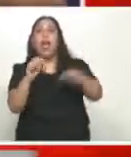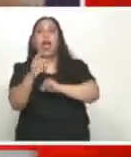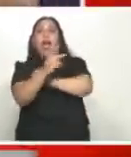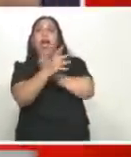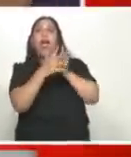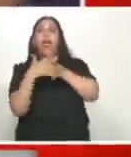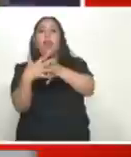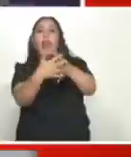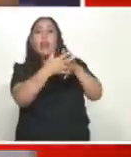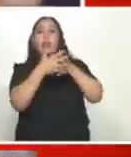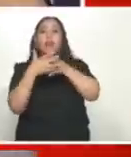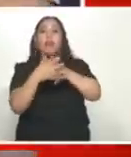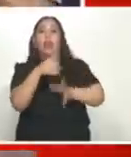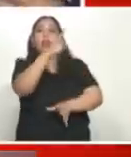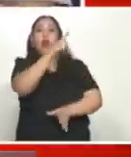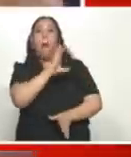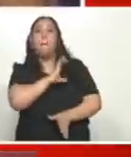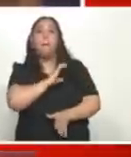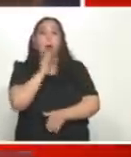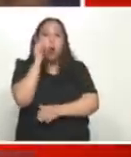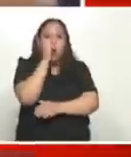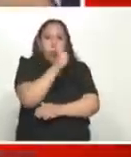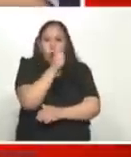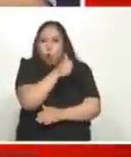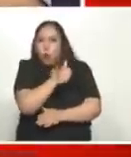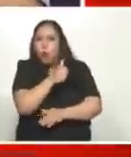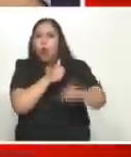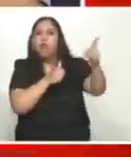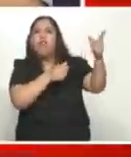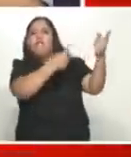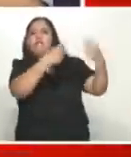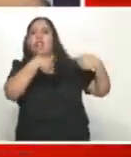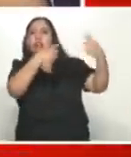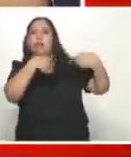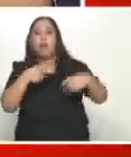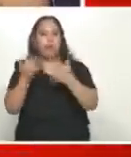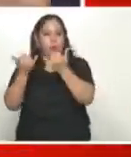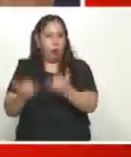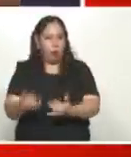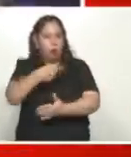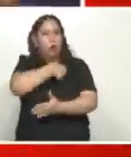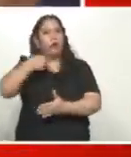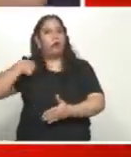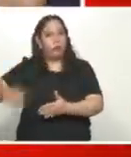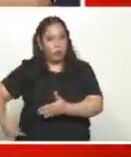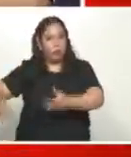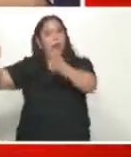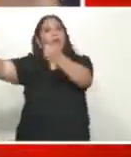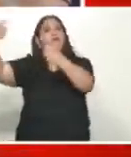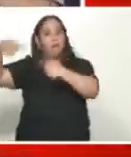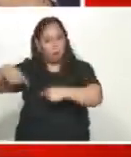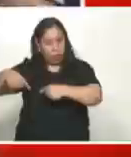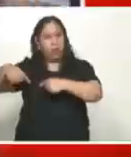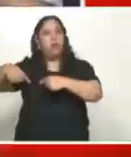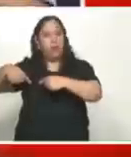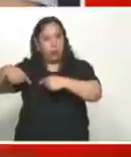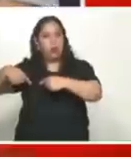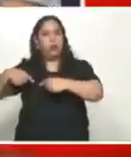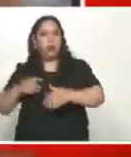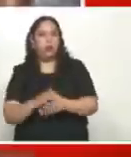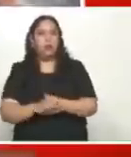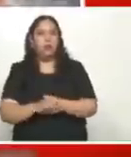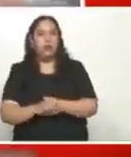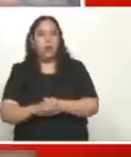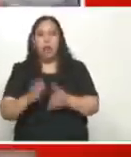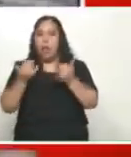la Comisión Interamericana de Derechos Humanos y miró que aquí se respeta la libertad de prensa, que aquí se respetan los capitales. Ahora, lo que ya no se van a respetar